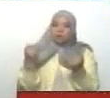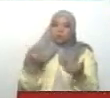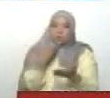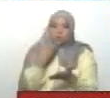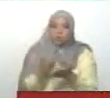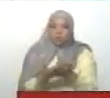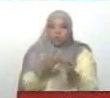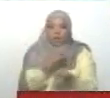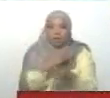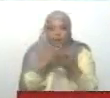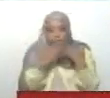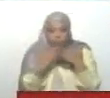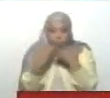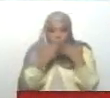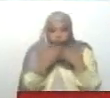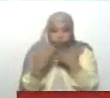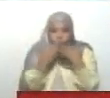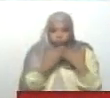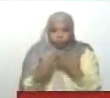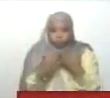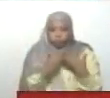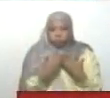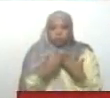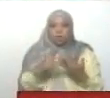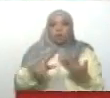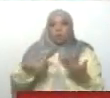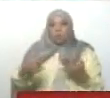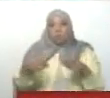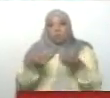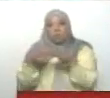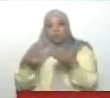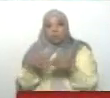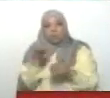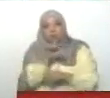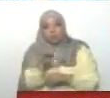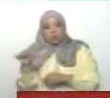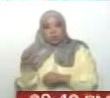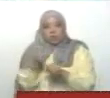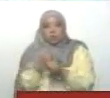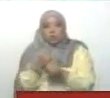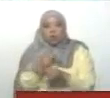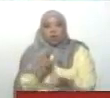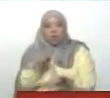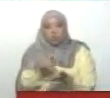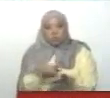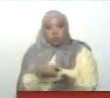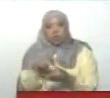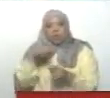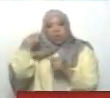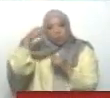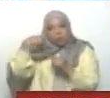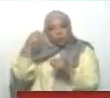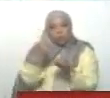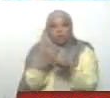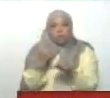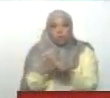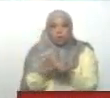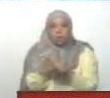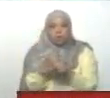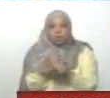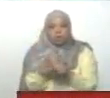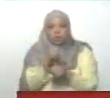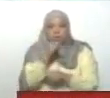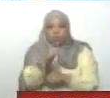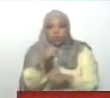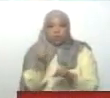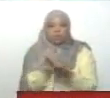propuesta, la estudié bien. Luego hubo varias reuniones durante la semana. Yo participo por videoconferencia, videollamada,